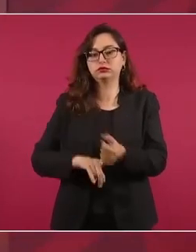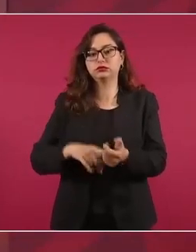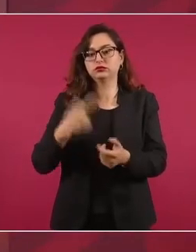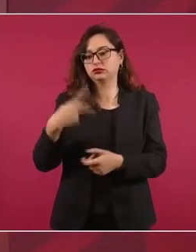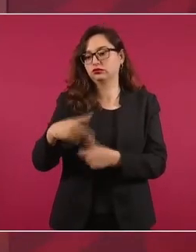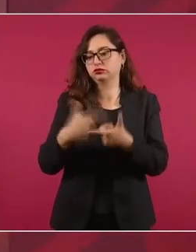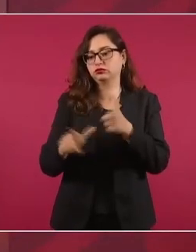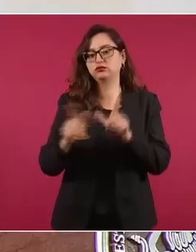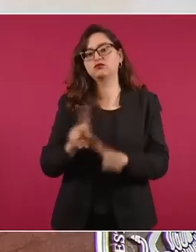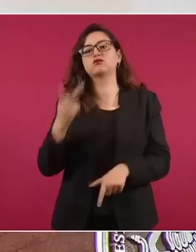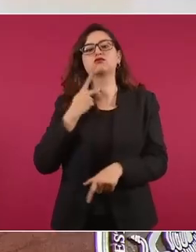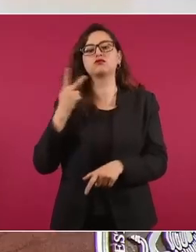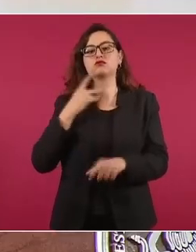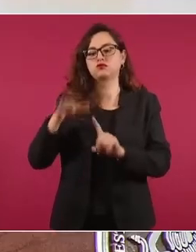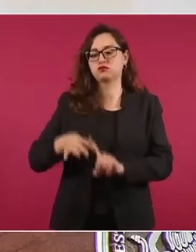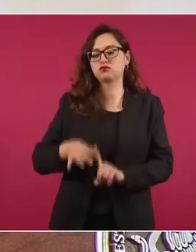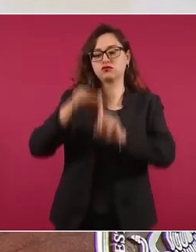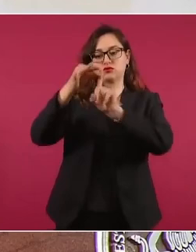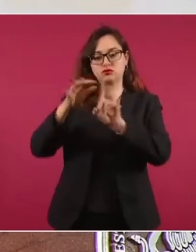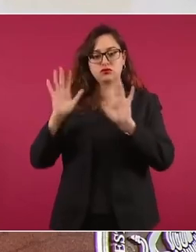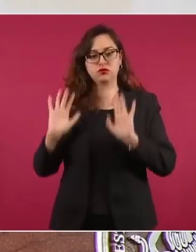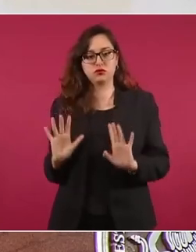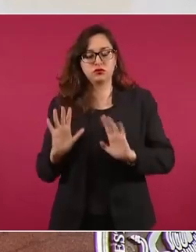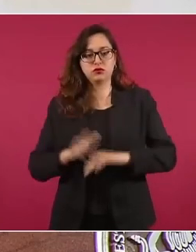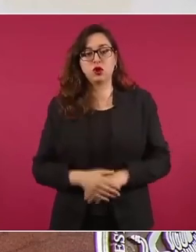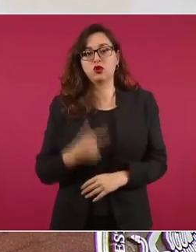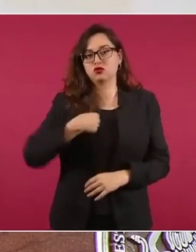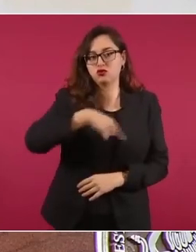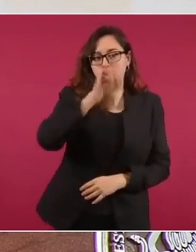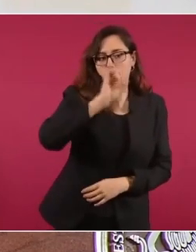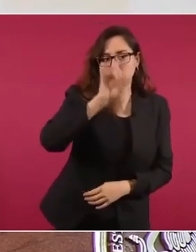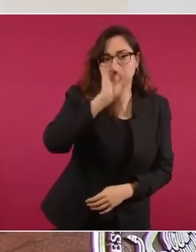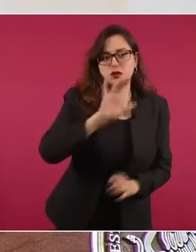Ya más tampoco les voy a estar